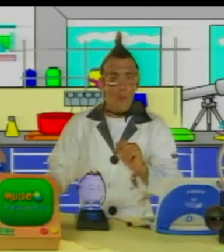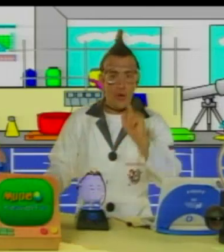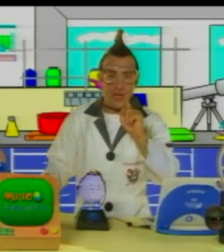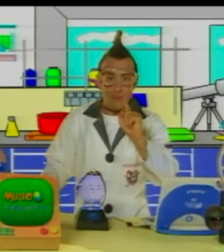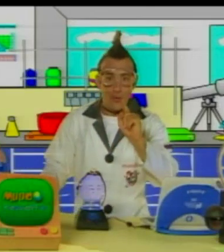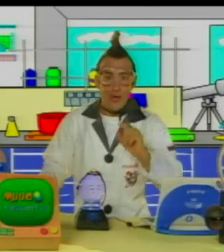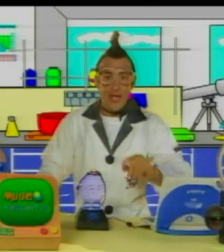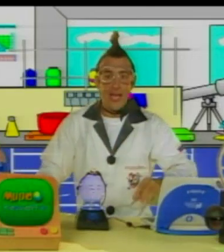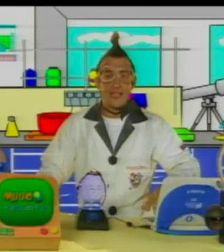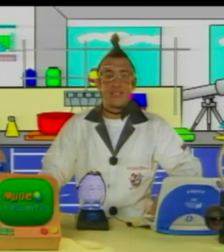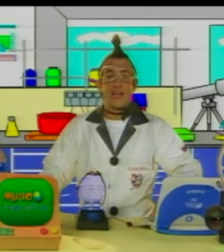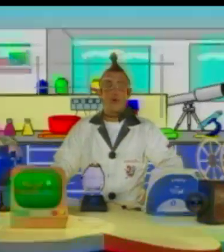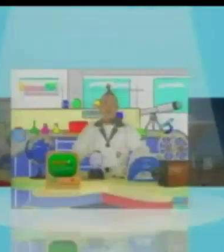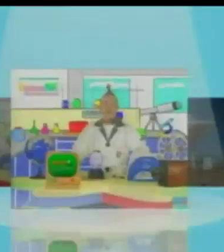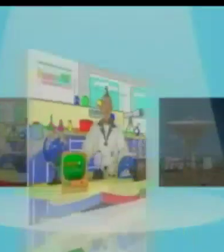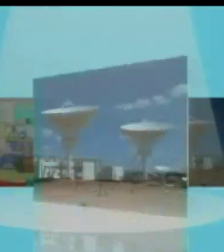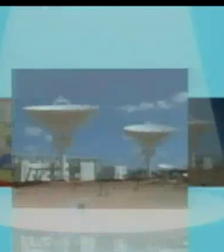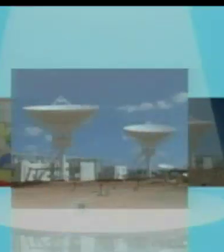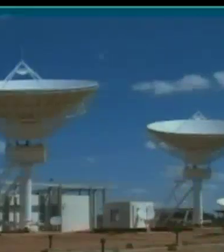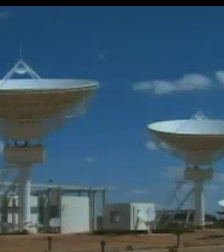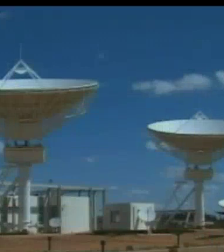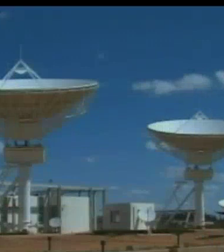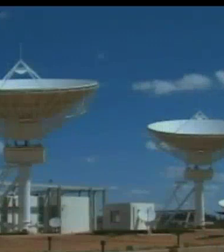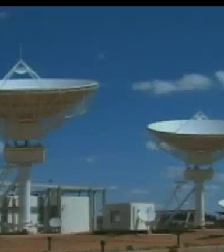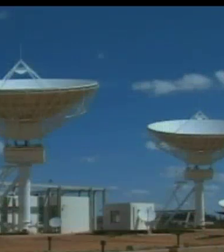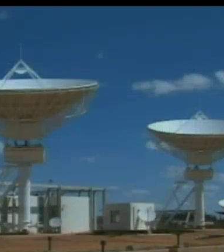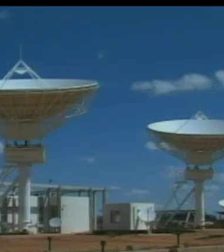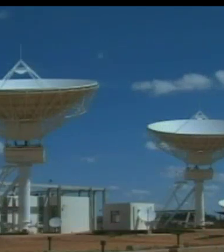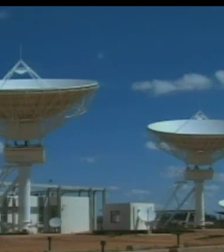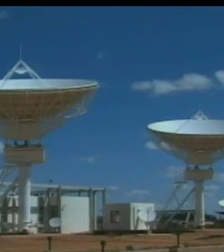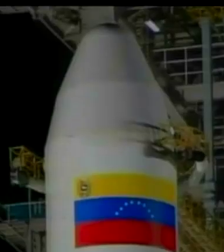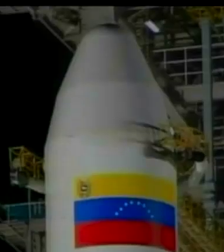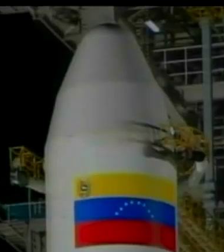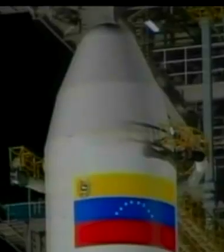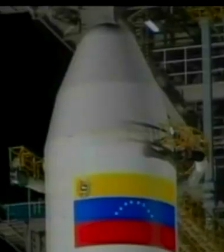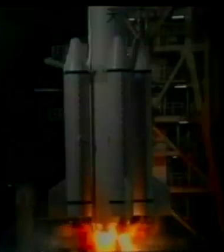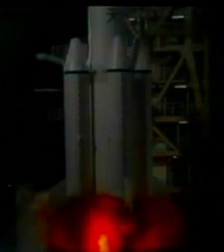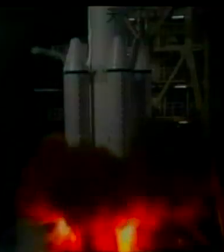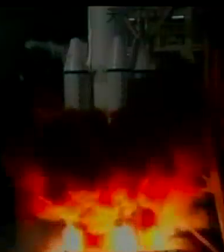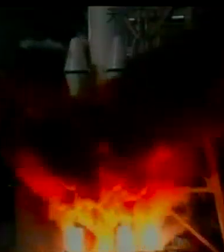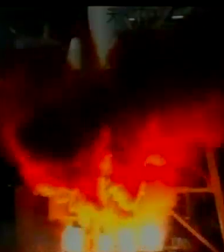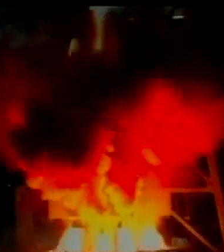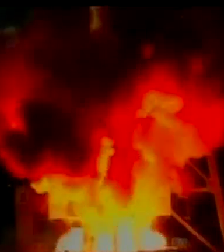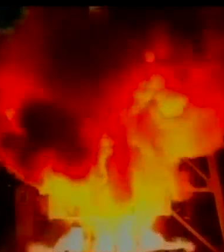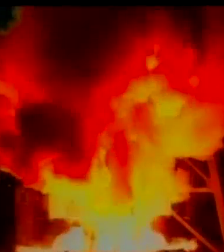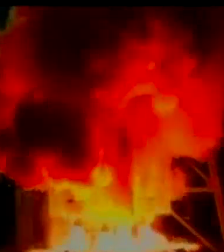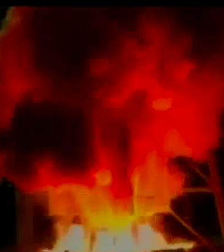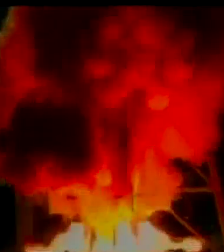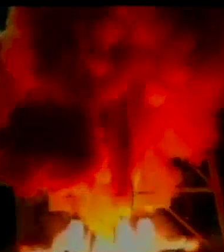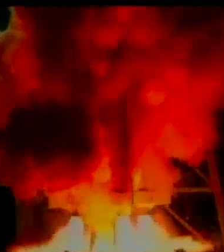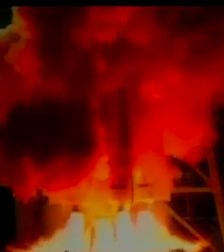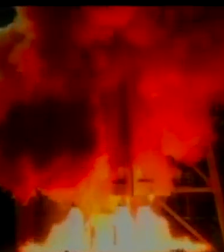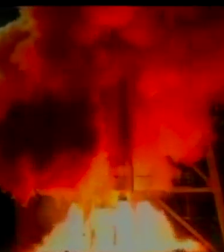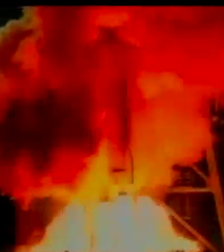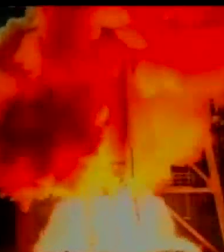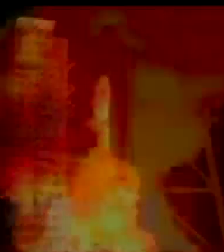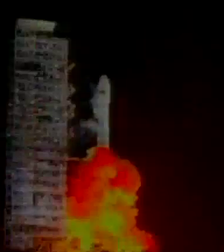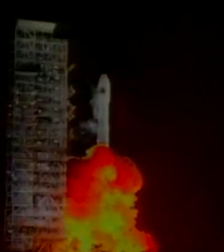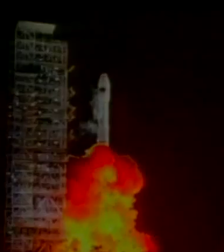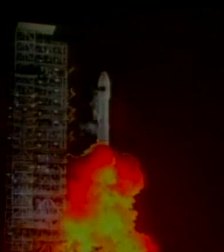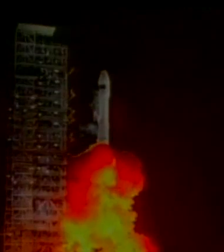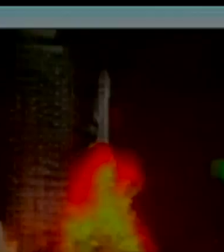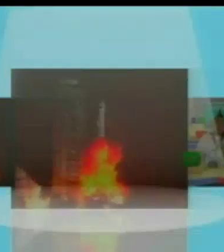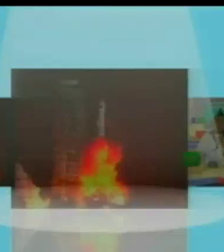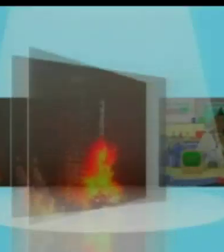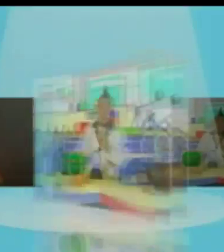extraordinarios. Por ejemplo, el desarrollo de antenas parabólicas que funcionan con nuestro satélite Simón Bolívar. A